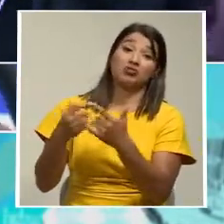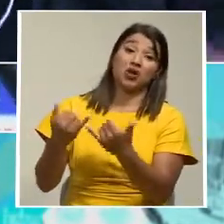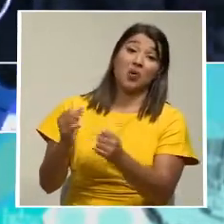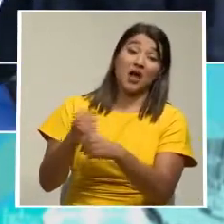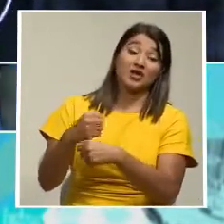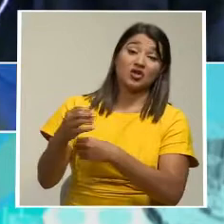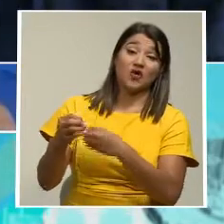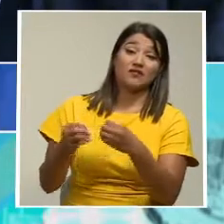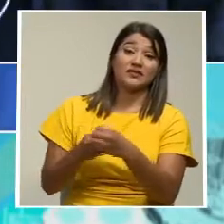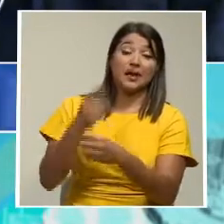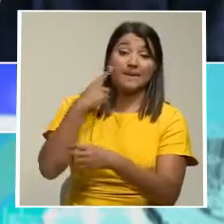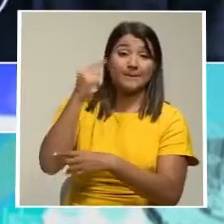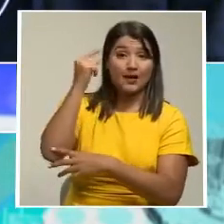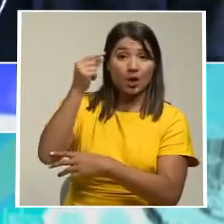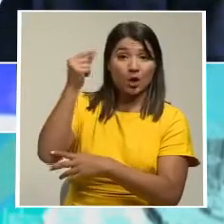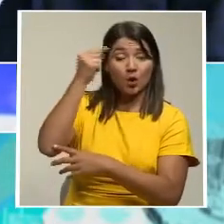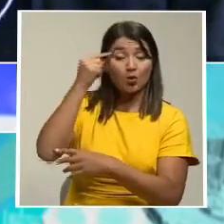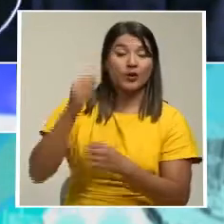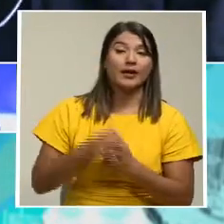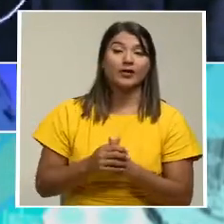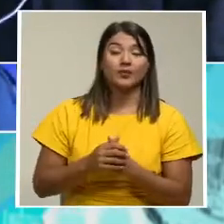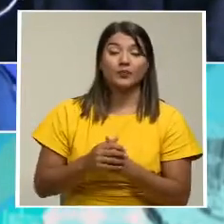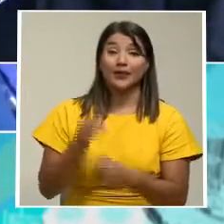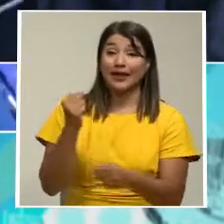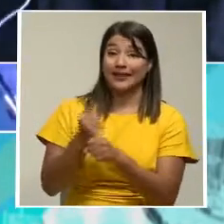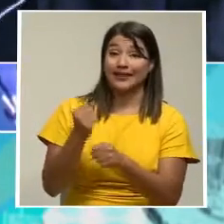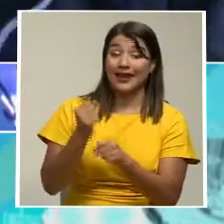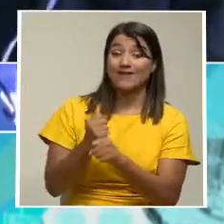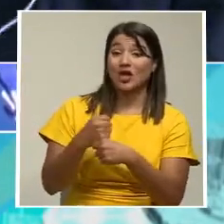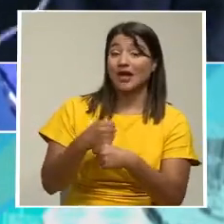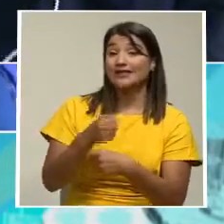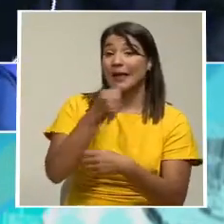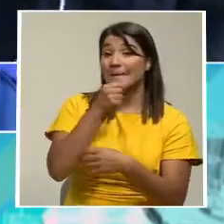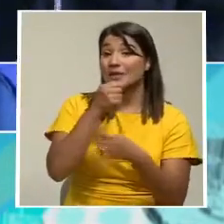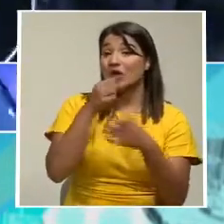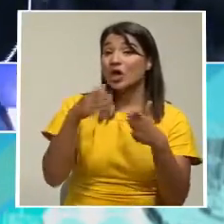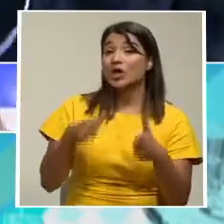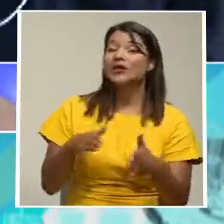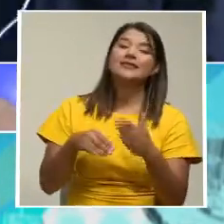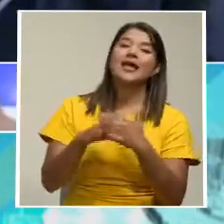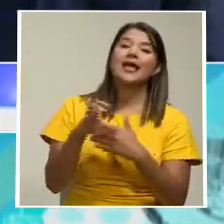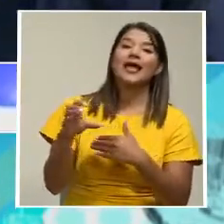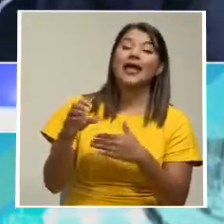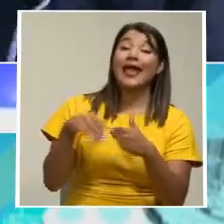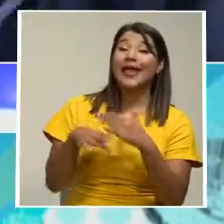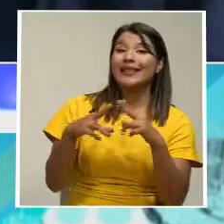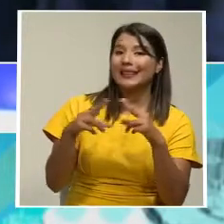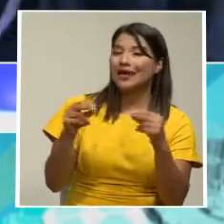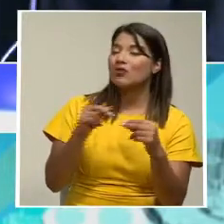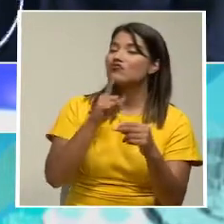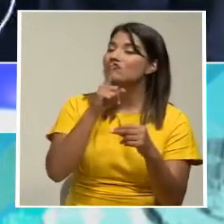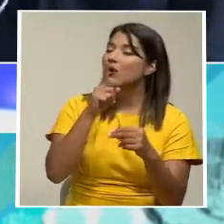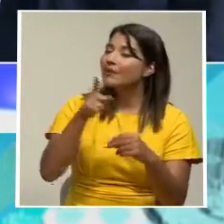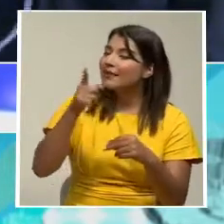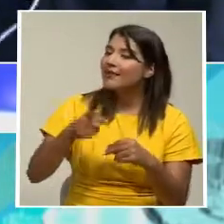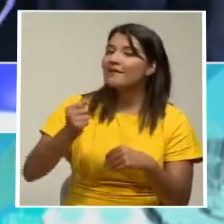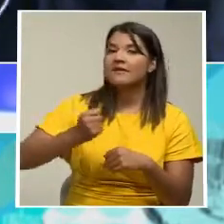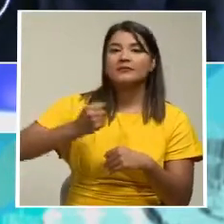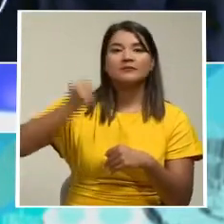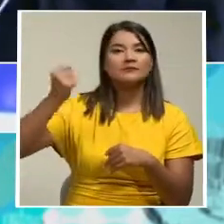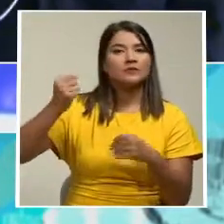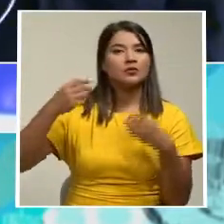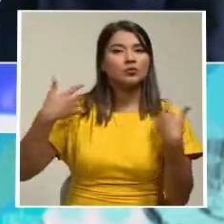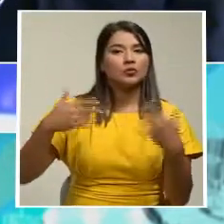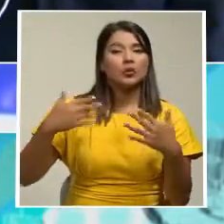del Estado. El trabajo de la prensa en Nicaragua, la verdad es que de un heroísmo increíble. Mis